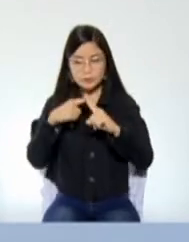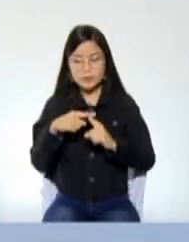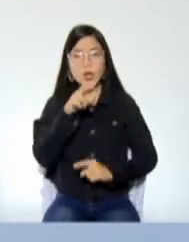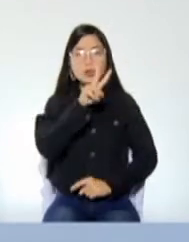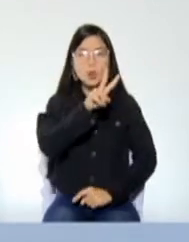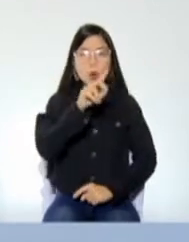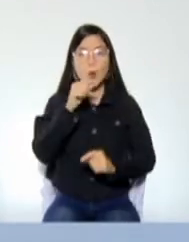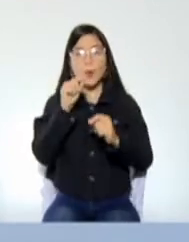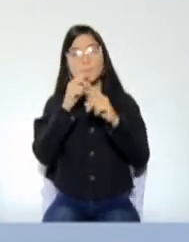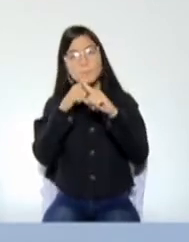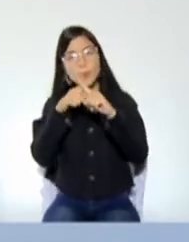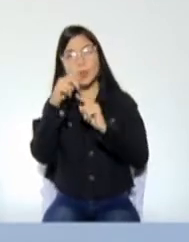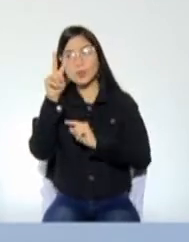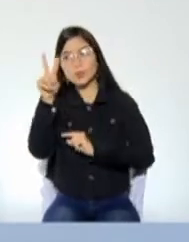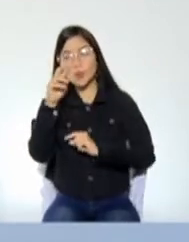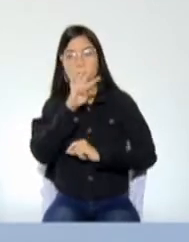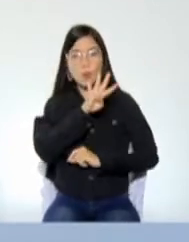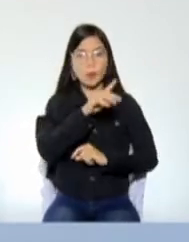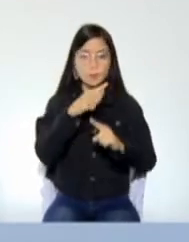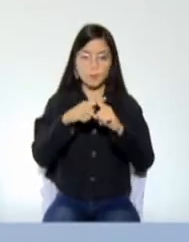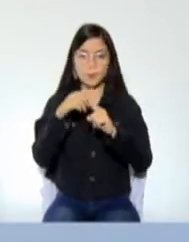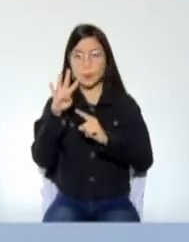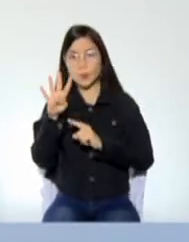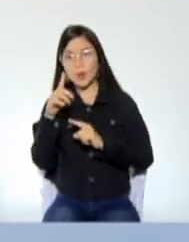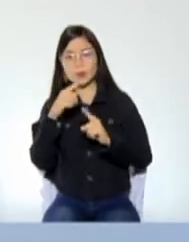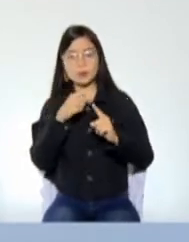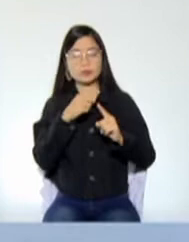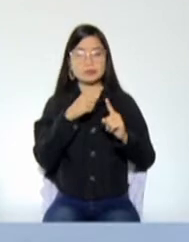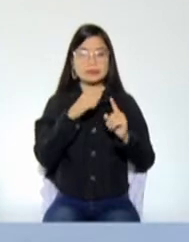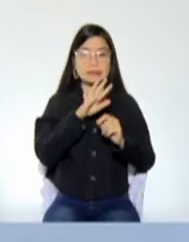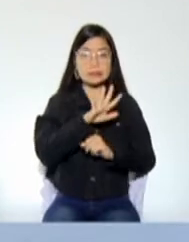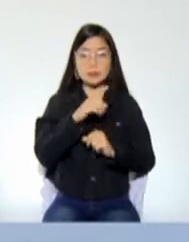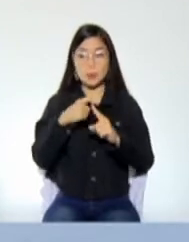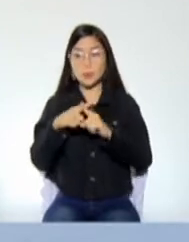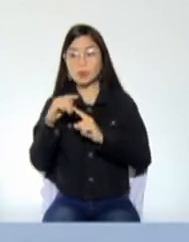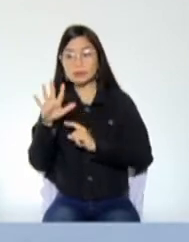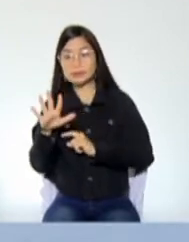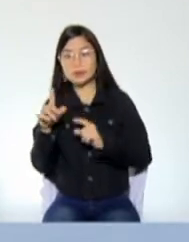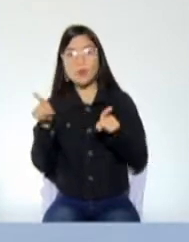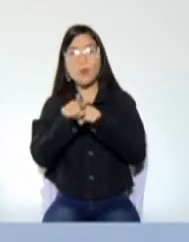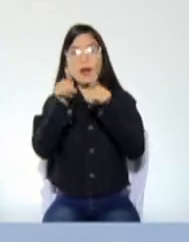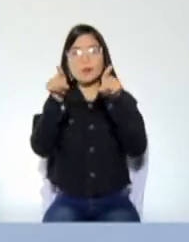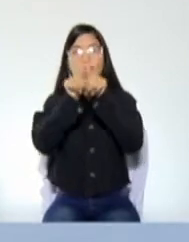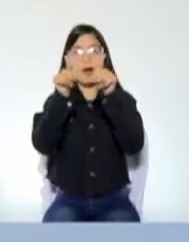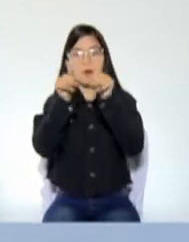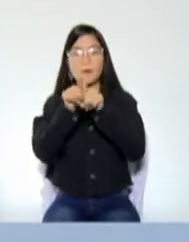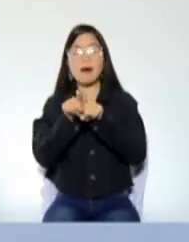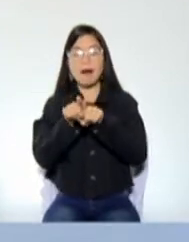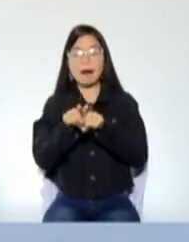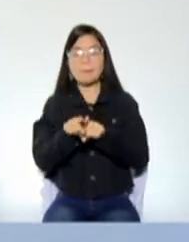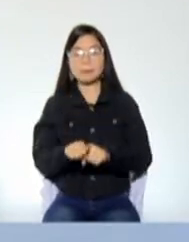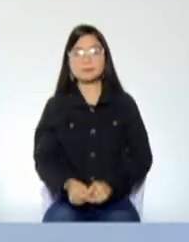Siempre recordando que esos términos son los que están elevados al cuadrado. ¿Por qué? Porque si yo digo 6 a la 2